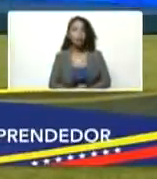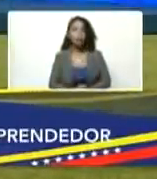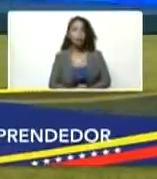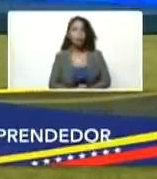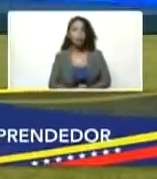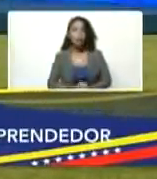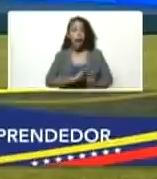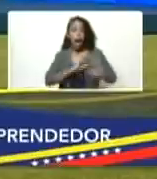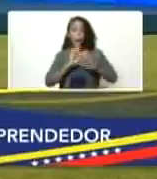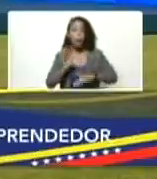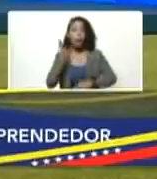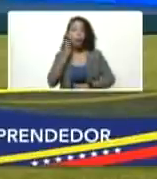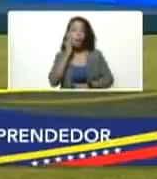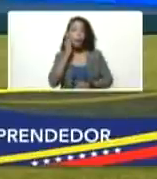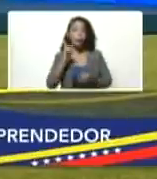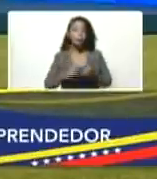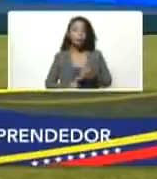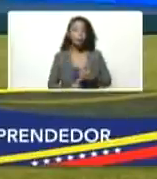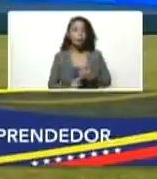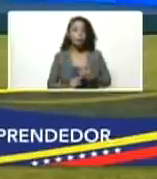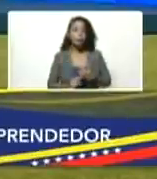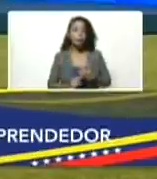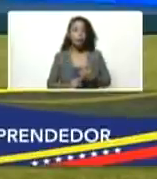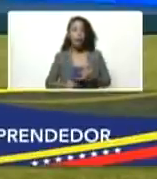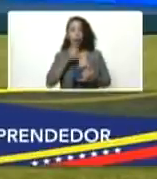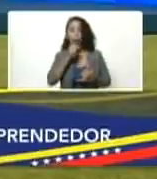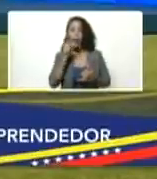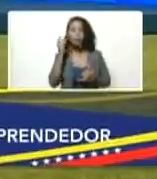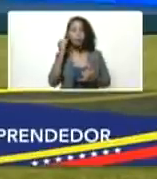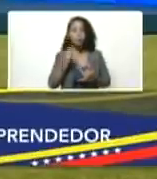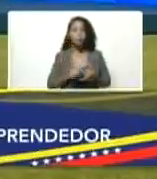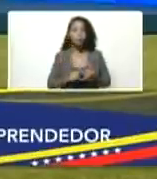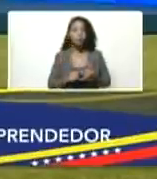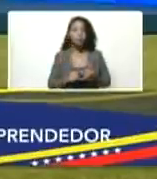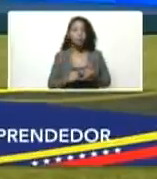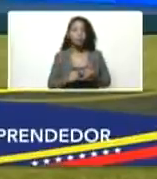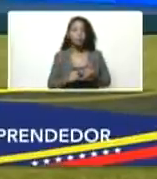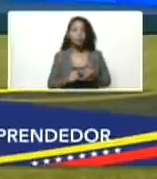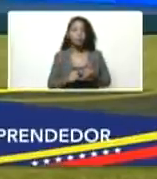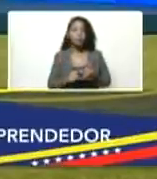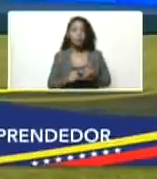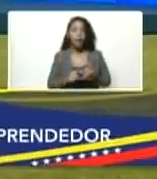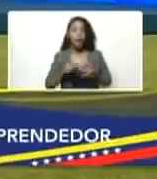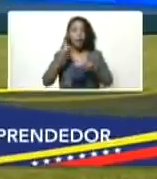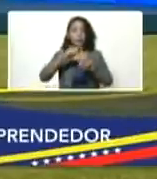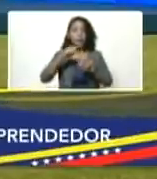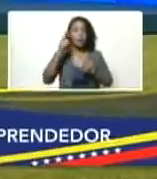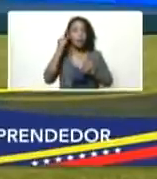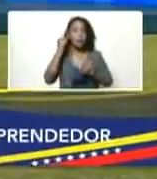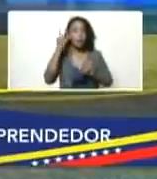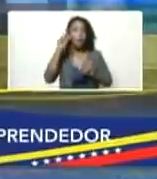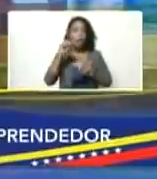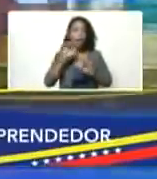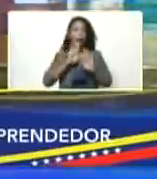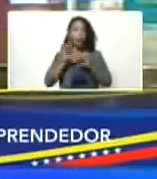A apoyar a la madre, a la abuela, a las tías también hay que